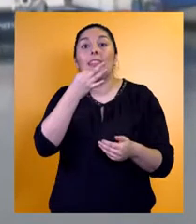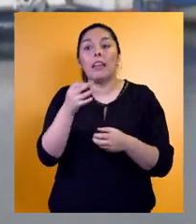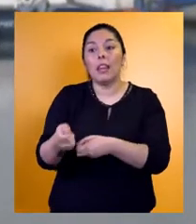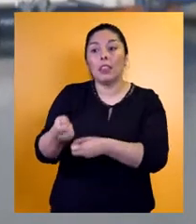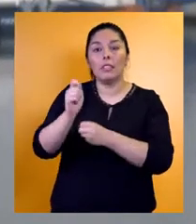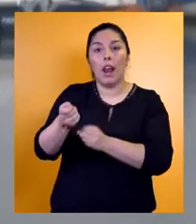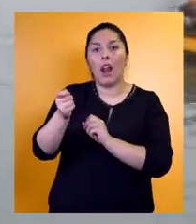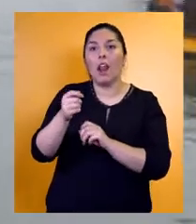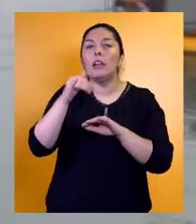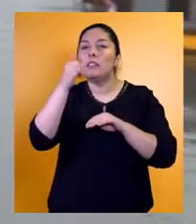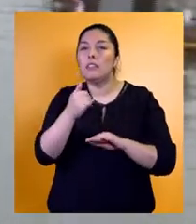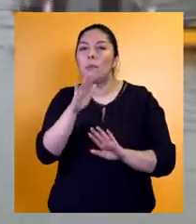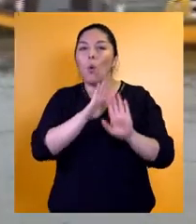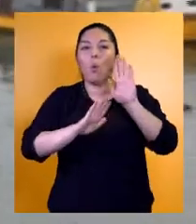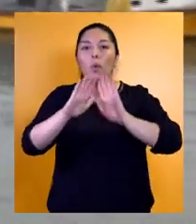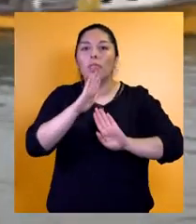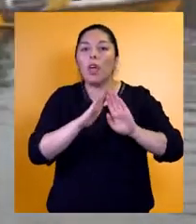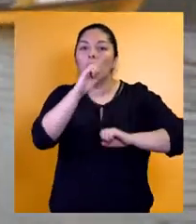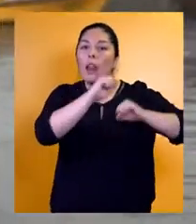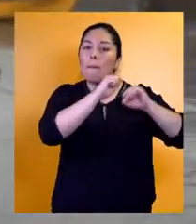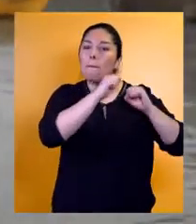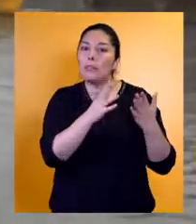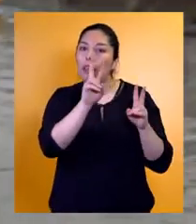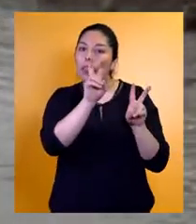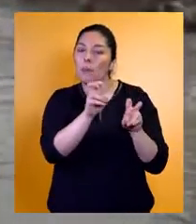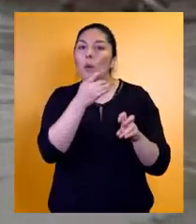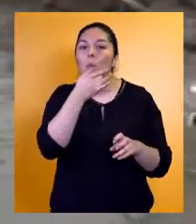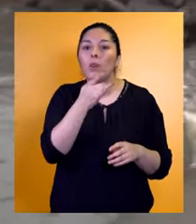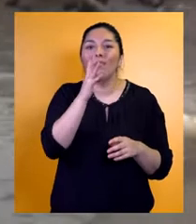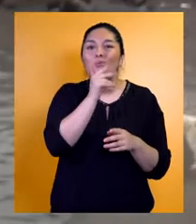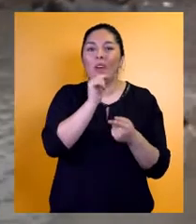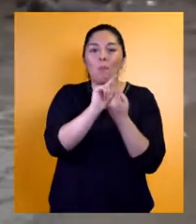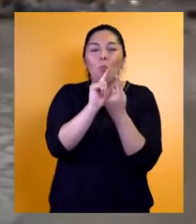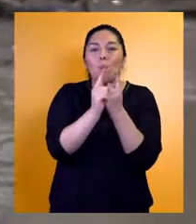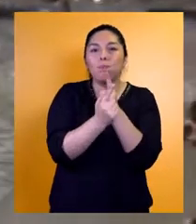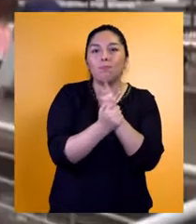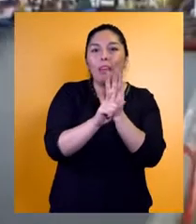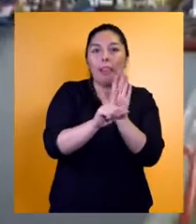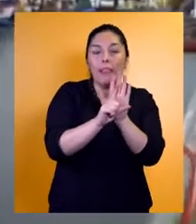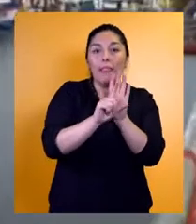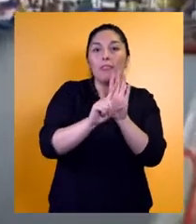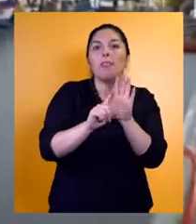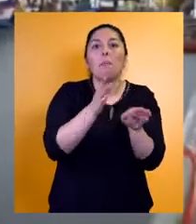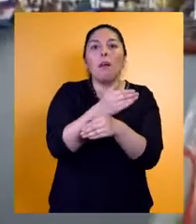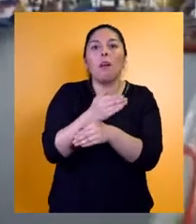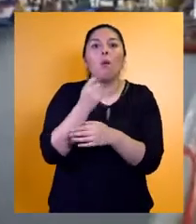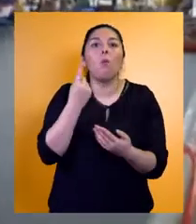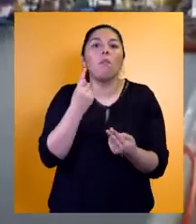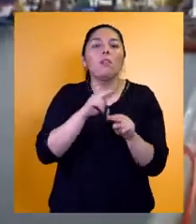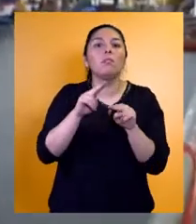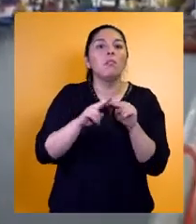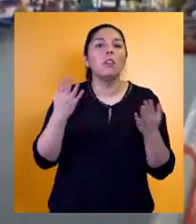artesanal siempre ha estado en alerta, por lo que si el Ejecutivo no acepta las propuestas para modificar la ley de pesca, entonces otro será el